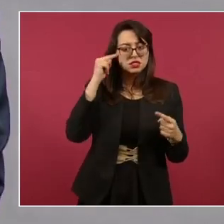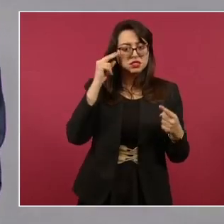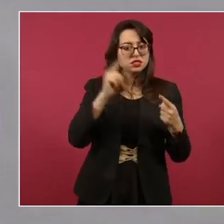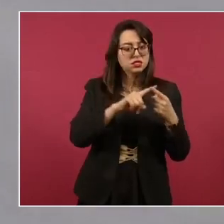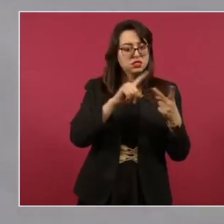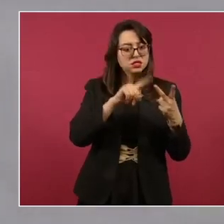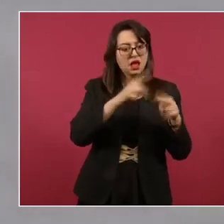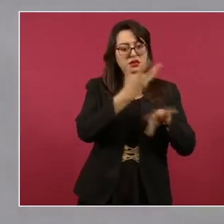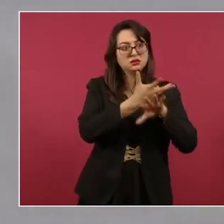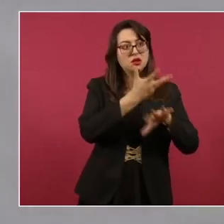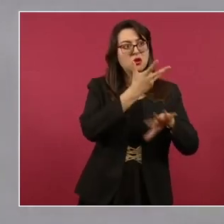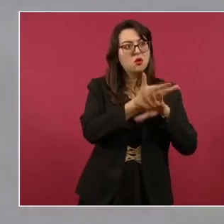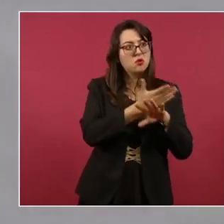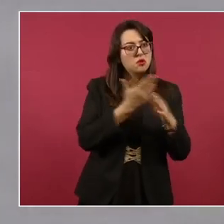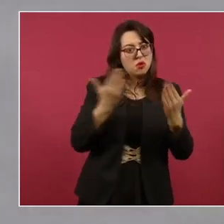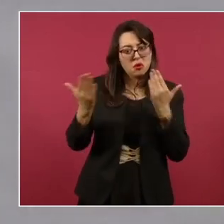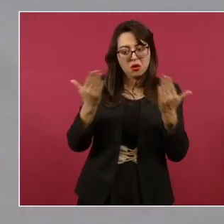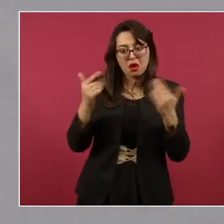en Estados Unidos.